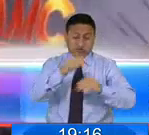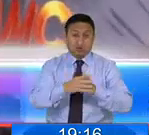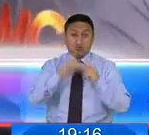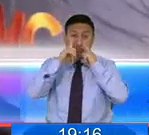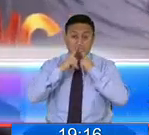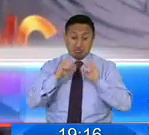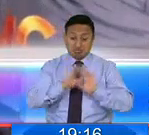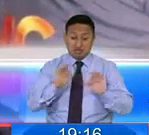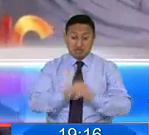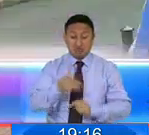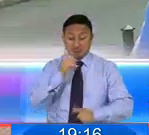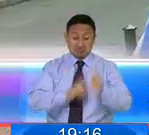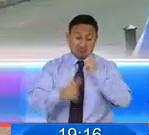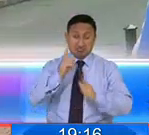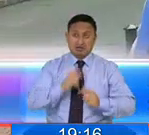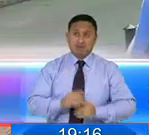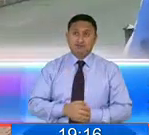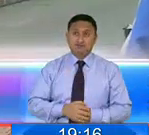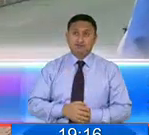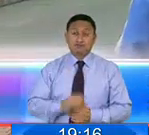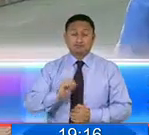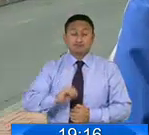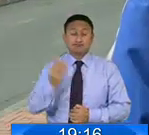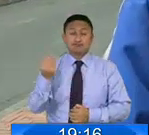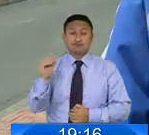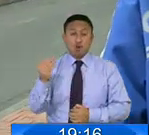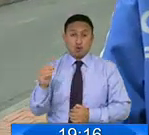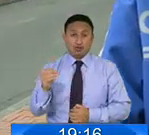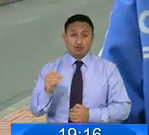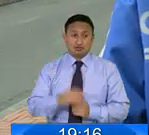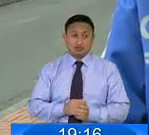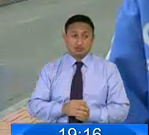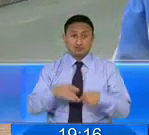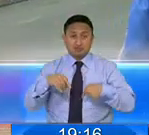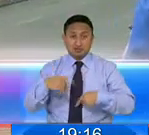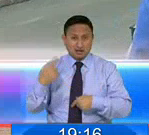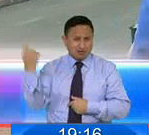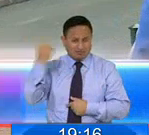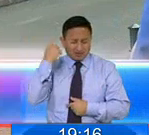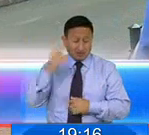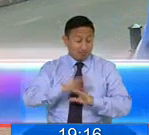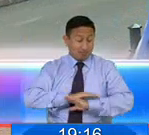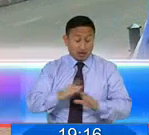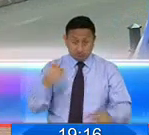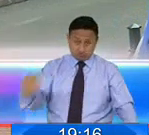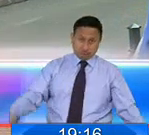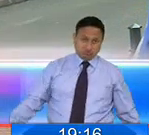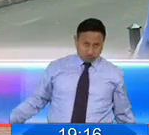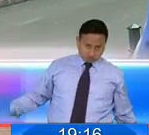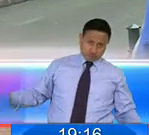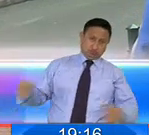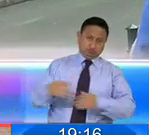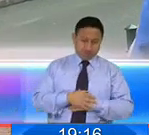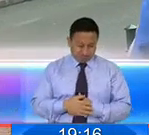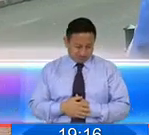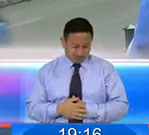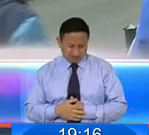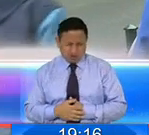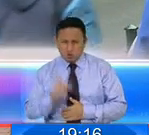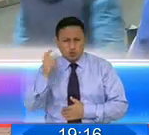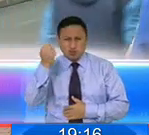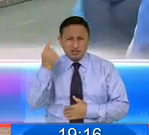mascarilla y consumiendo alcohol. Hay jóvenes que ya en su estado de embriaguez no escatiman